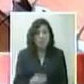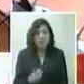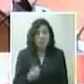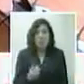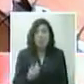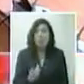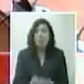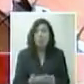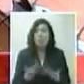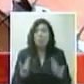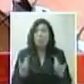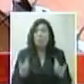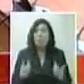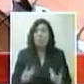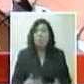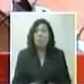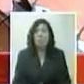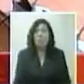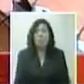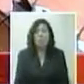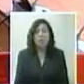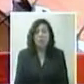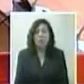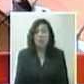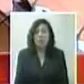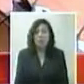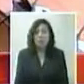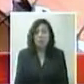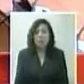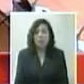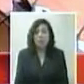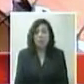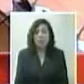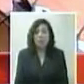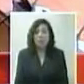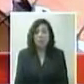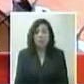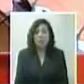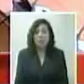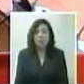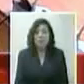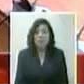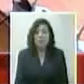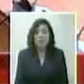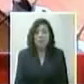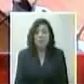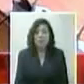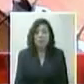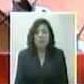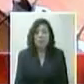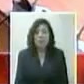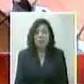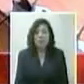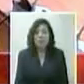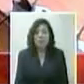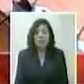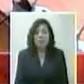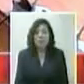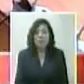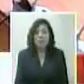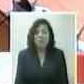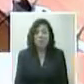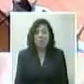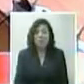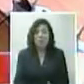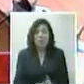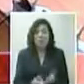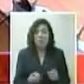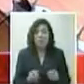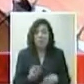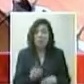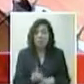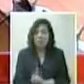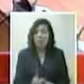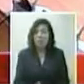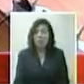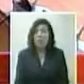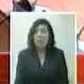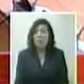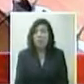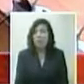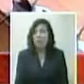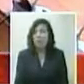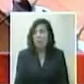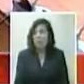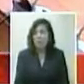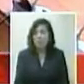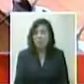que los probó no bueno como Le repito cuando llegaron nadie probó después que llegaron yo tengo entendido que lo